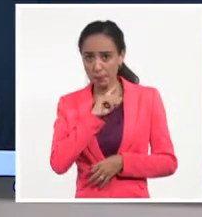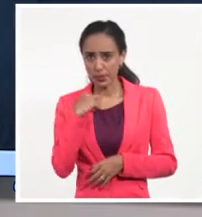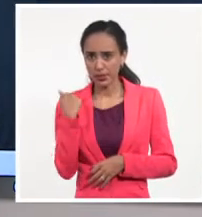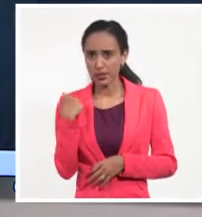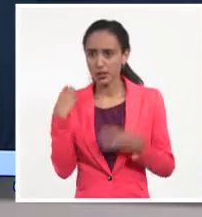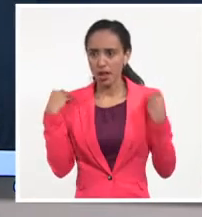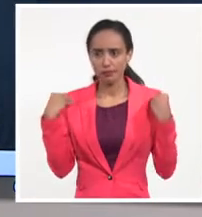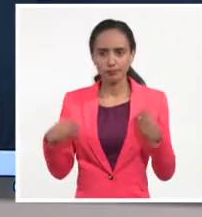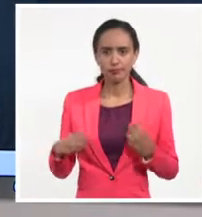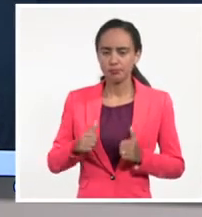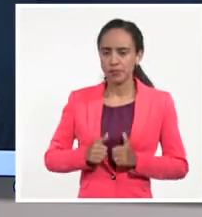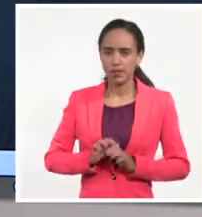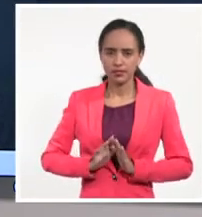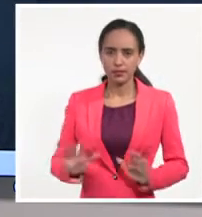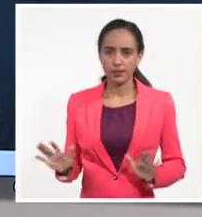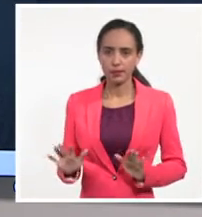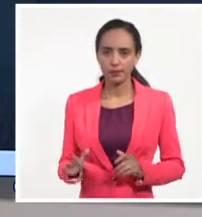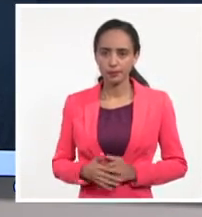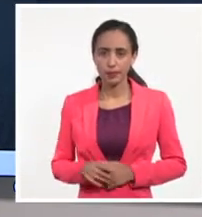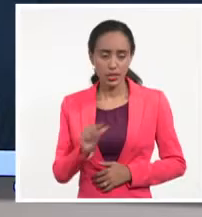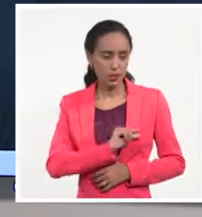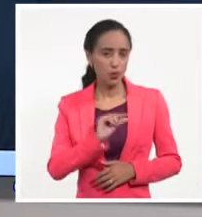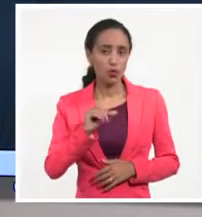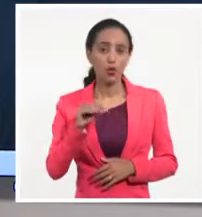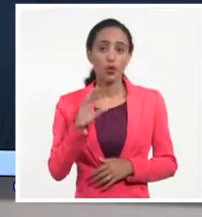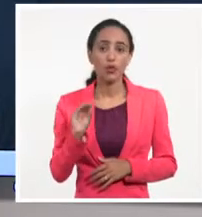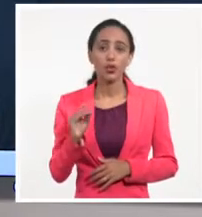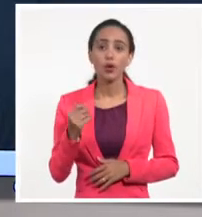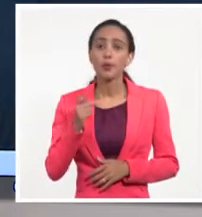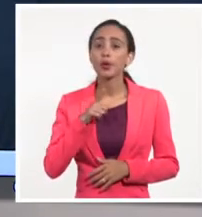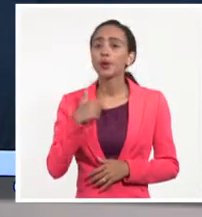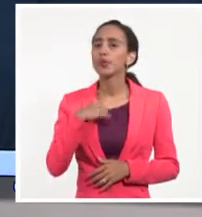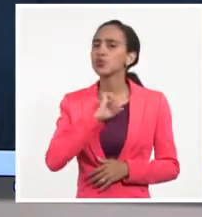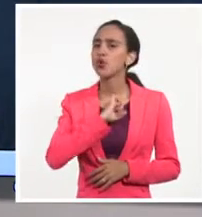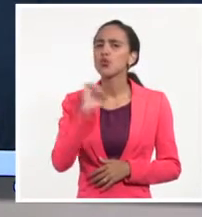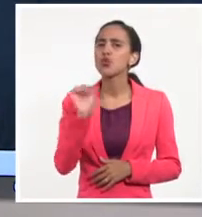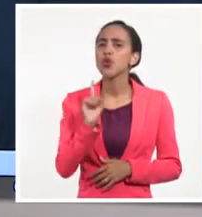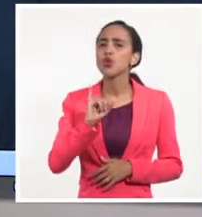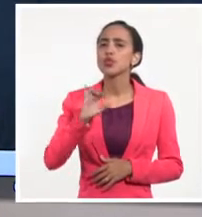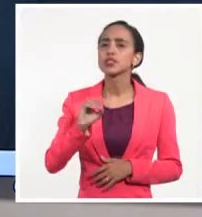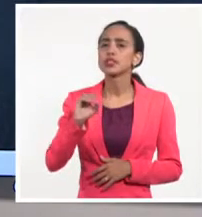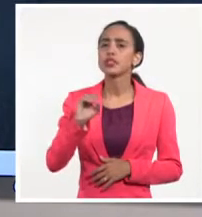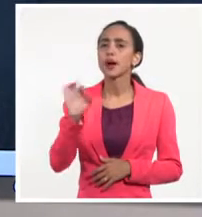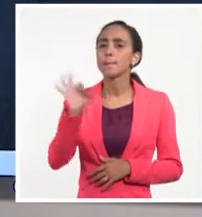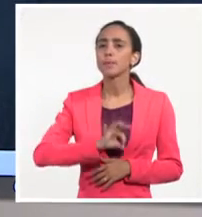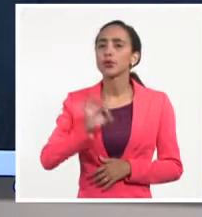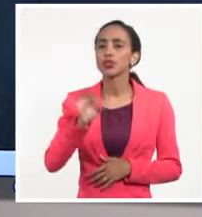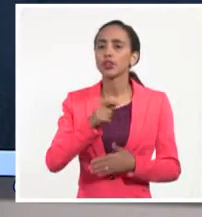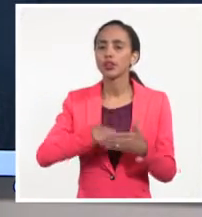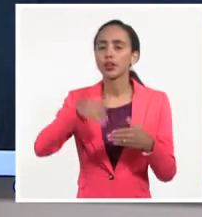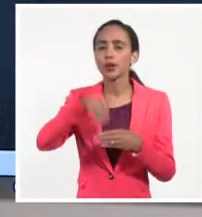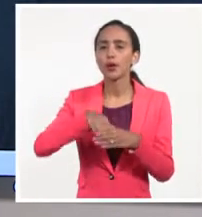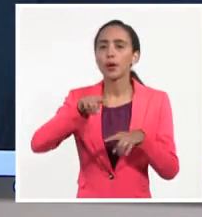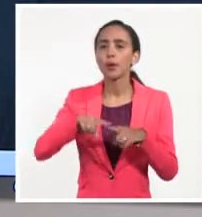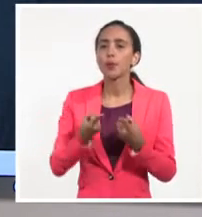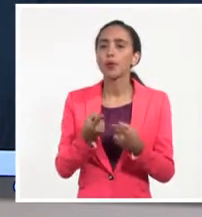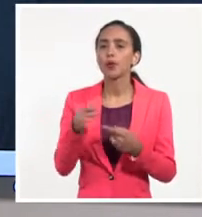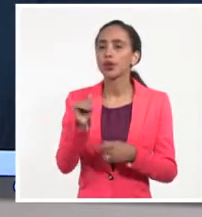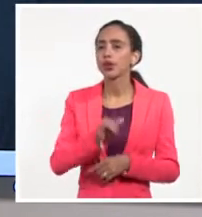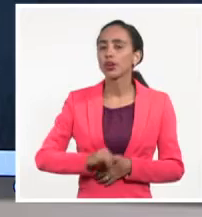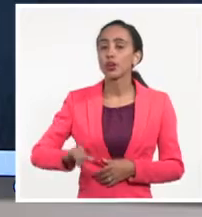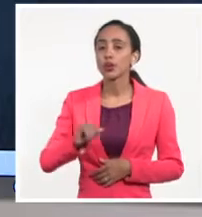por sus propios pies. Hace poco dijo que si no lograba al menos un 60% de las boletas es porque el voto electrónico está